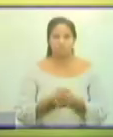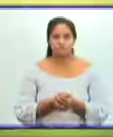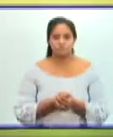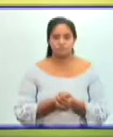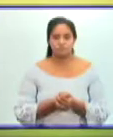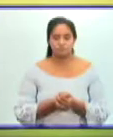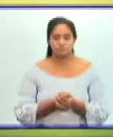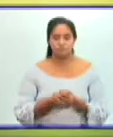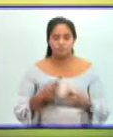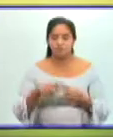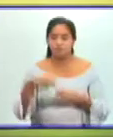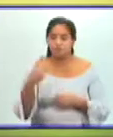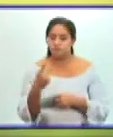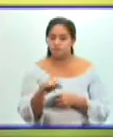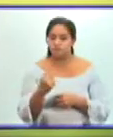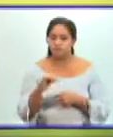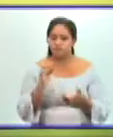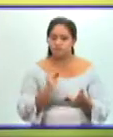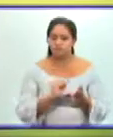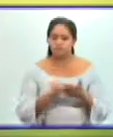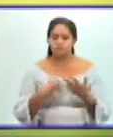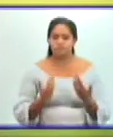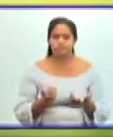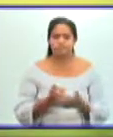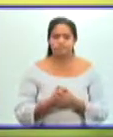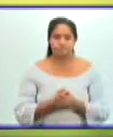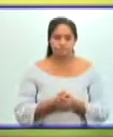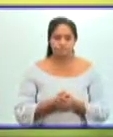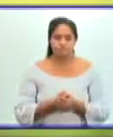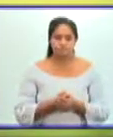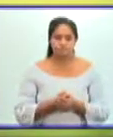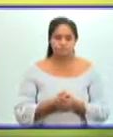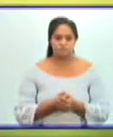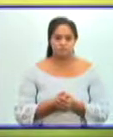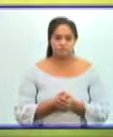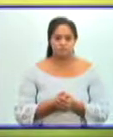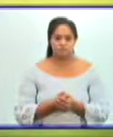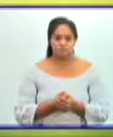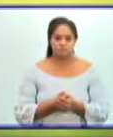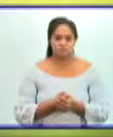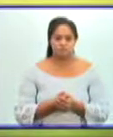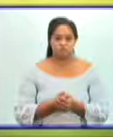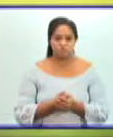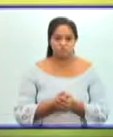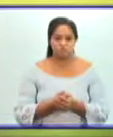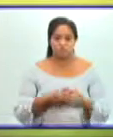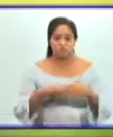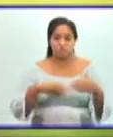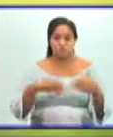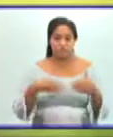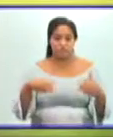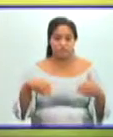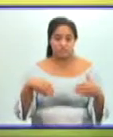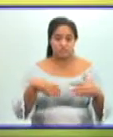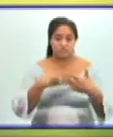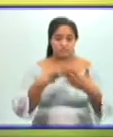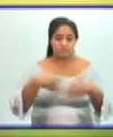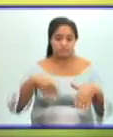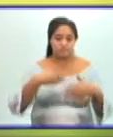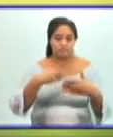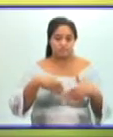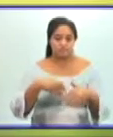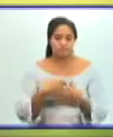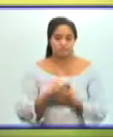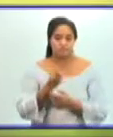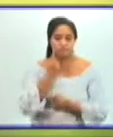La próxima actividad que te propongo tiene que ver con las señales del tránsito. Ustedes deben haber observado